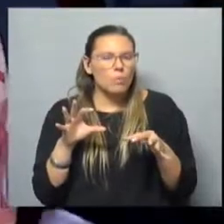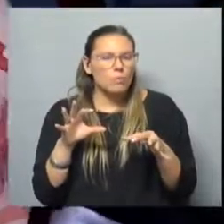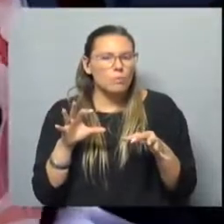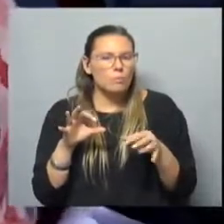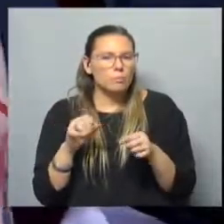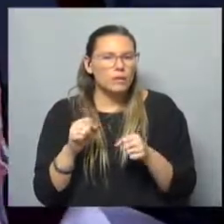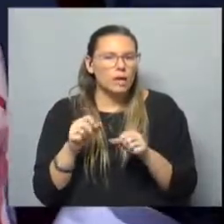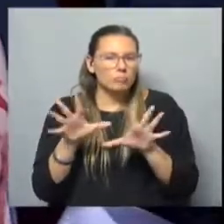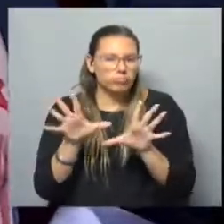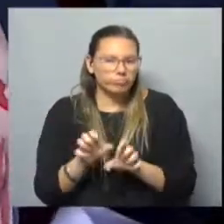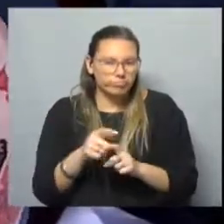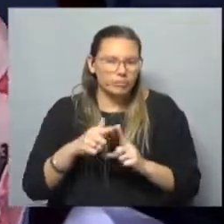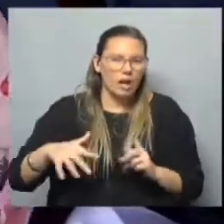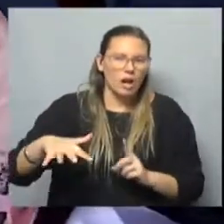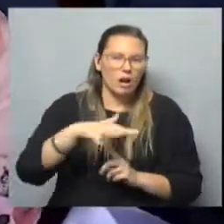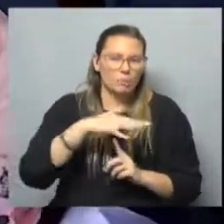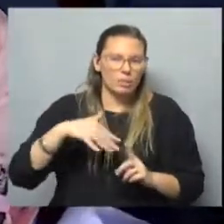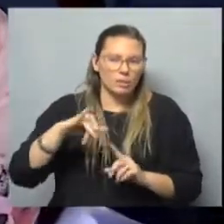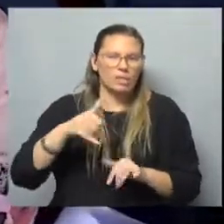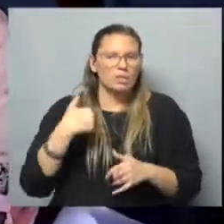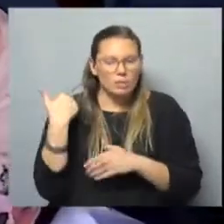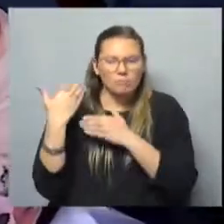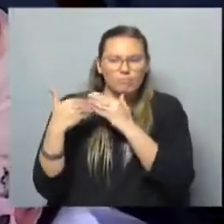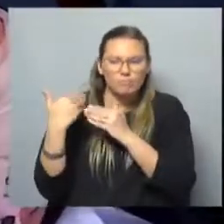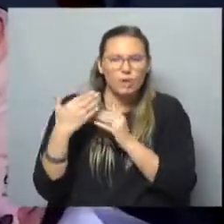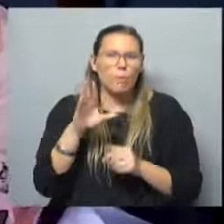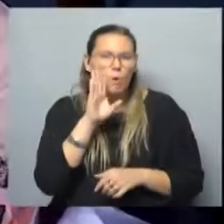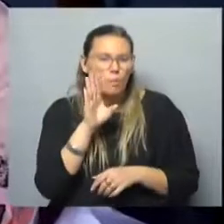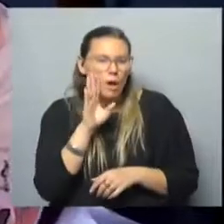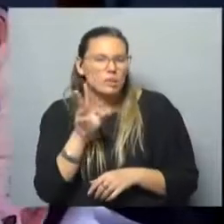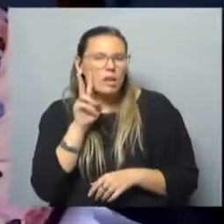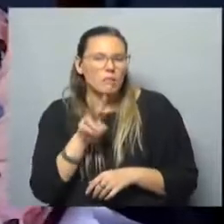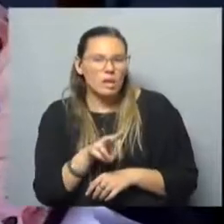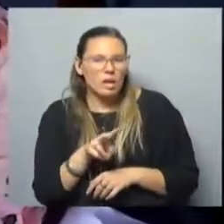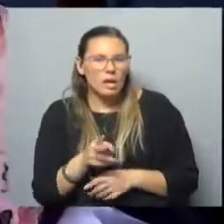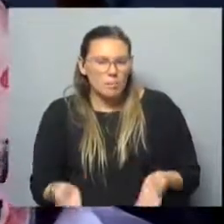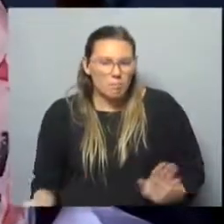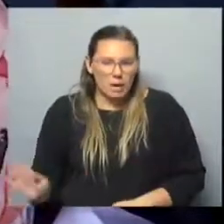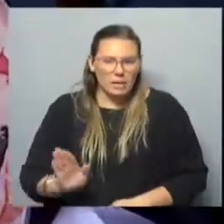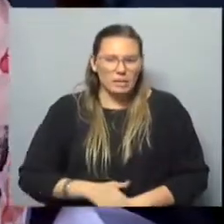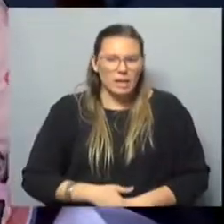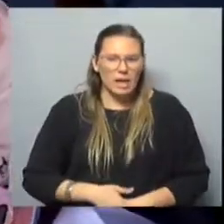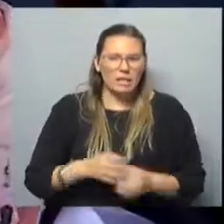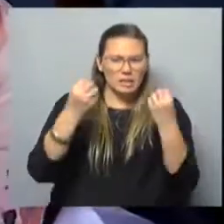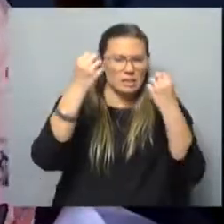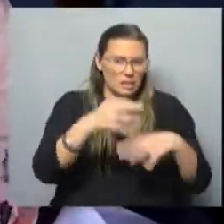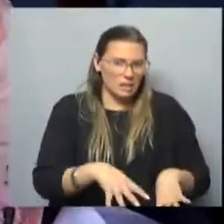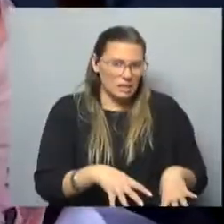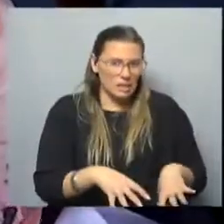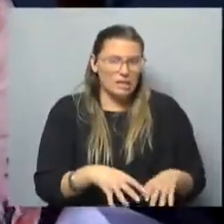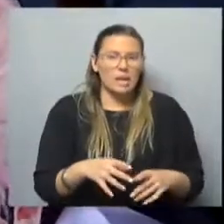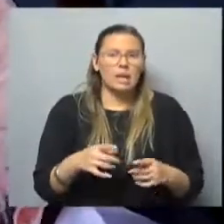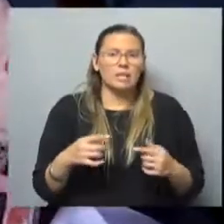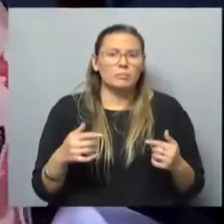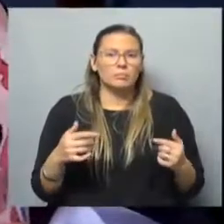el daño ambiental, que yo ya lo venía como procesando como madre, de ver la cantidad de pañales que se tiran y bueno,